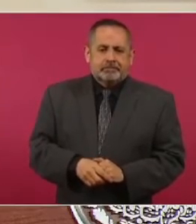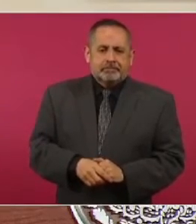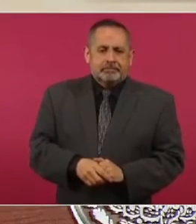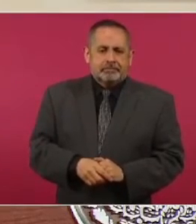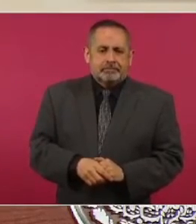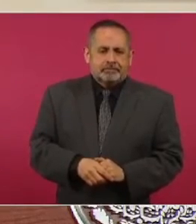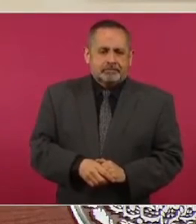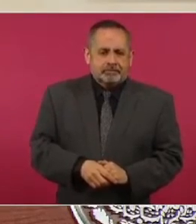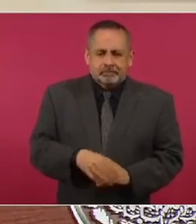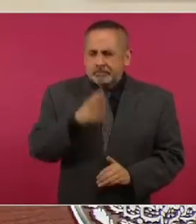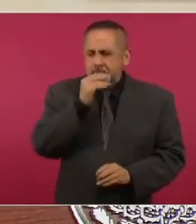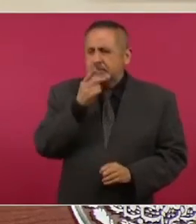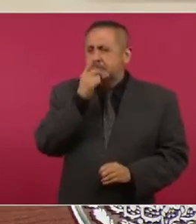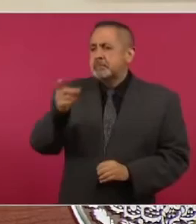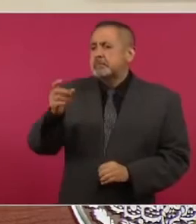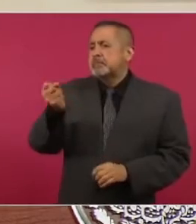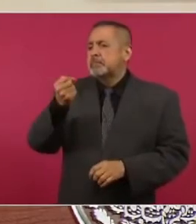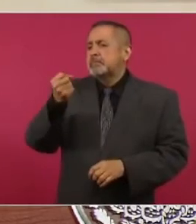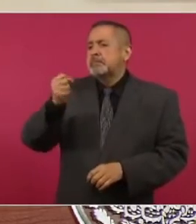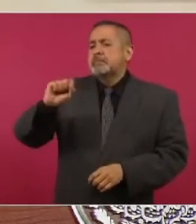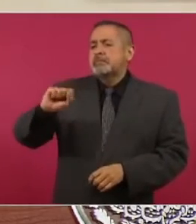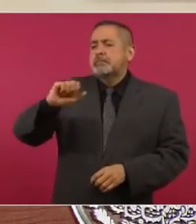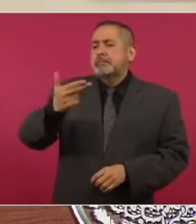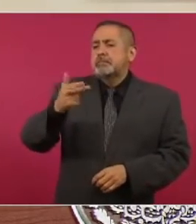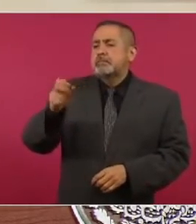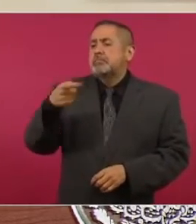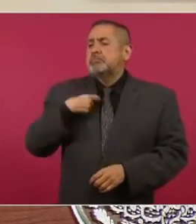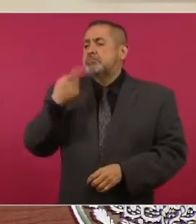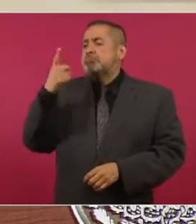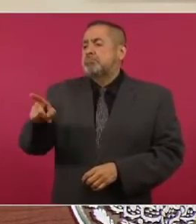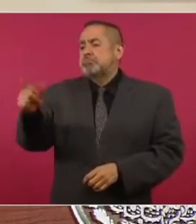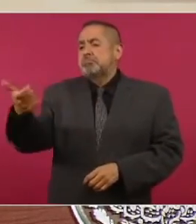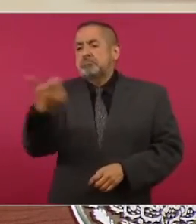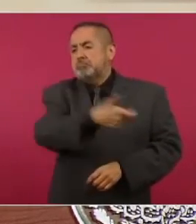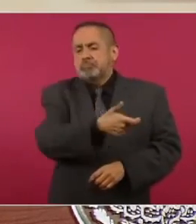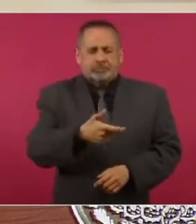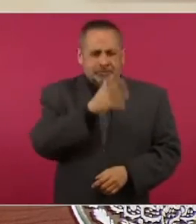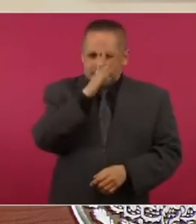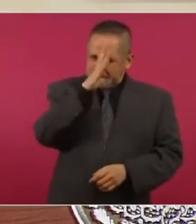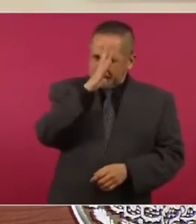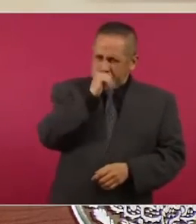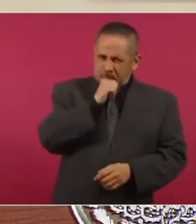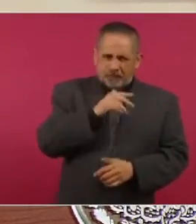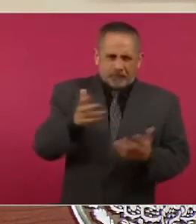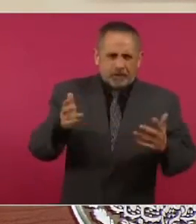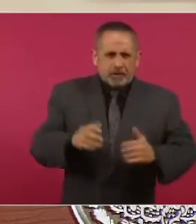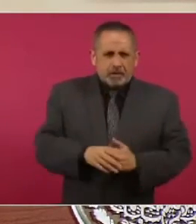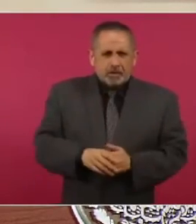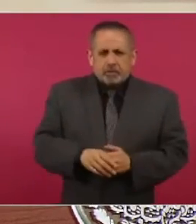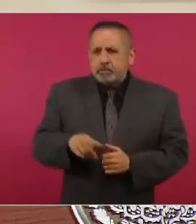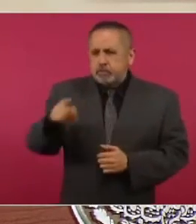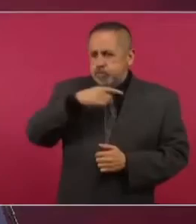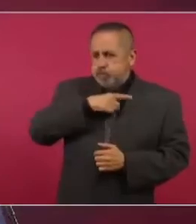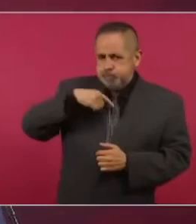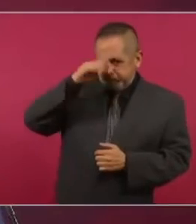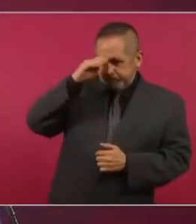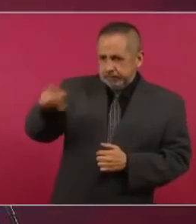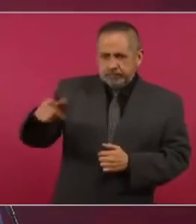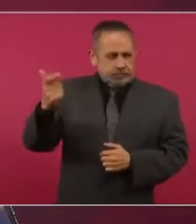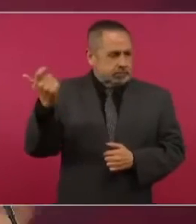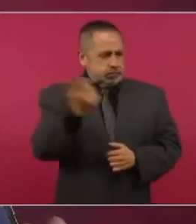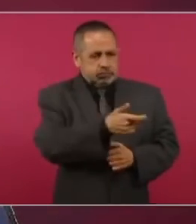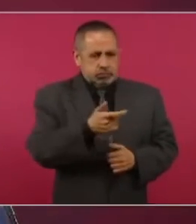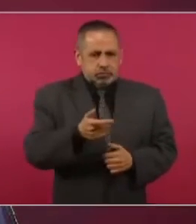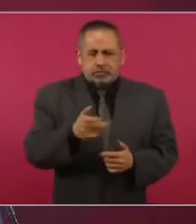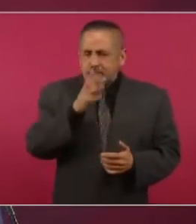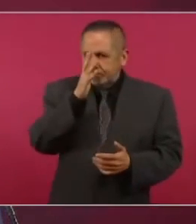o decirle al secretario de Hacienda, te ordeno que o tome en cuenta esto y págale, ¿no?